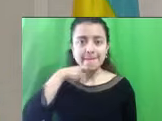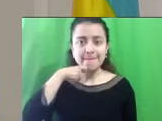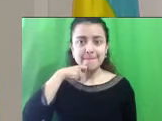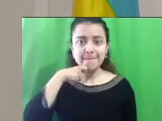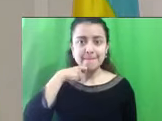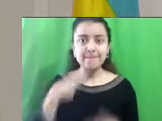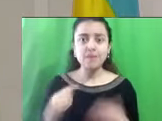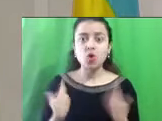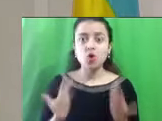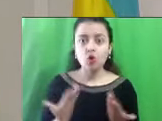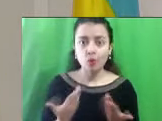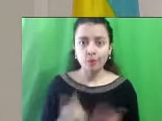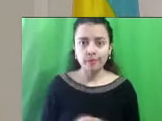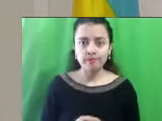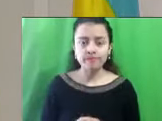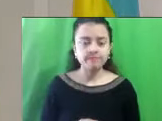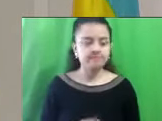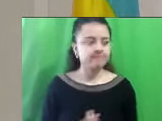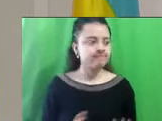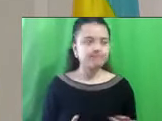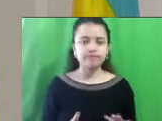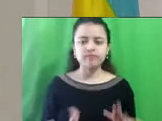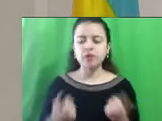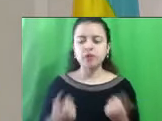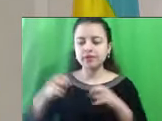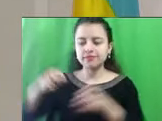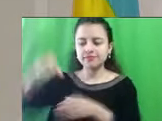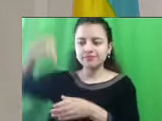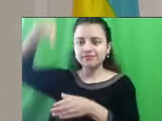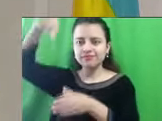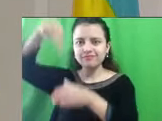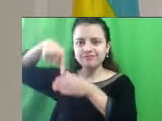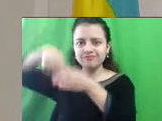profundos, subterráneos, lo que implica un mayor costo de energía, un mayor